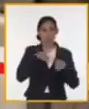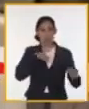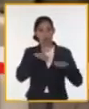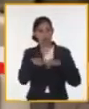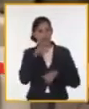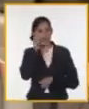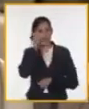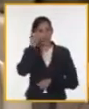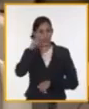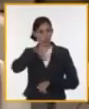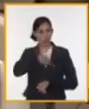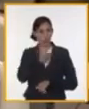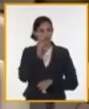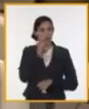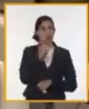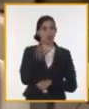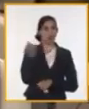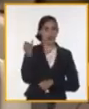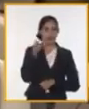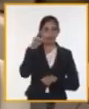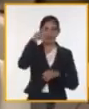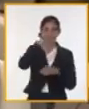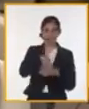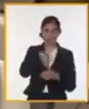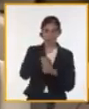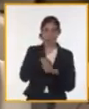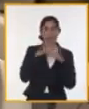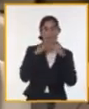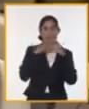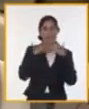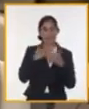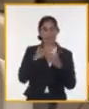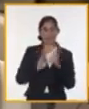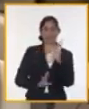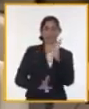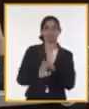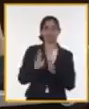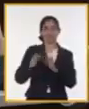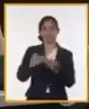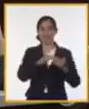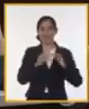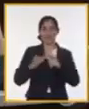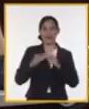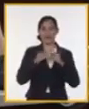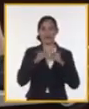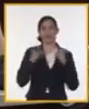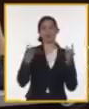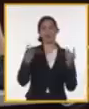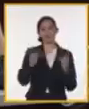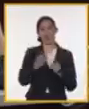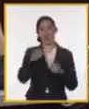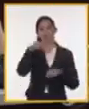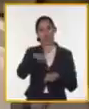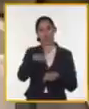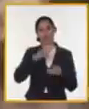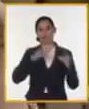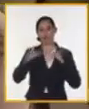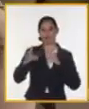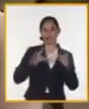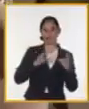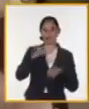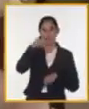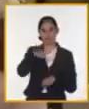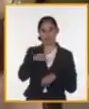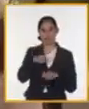y con una cultura general integral que los permita de verdad ir a los debates y a los diálogos que son tan necesarios en estos momentos. El tercer frente va dirigido